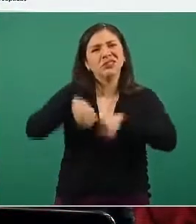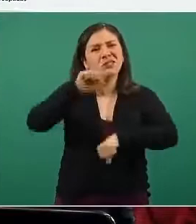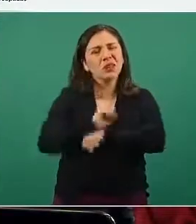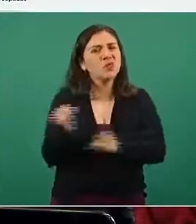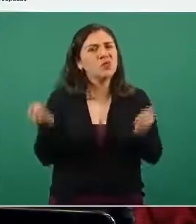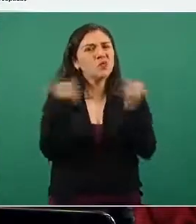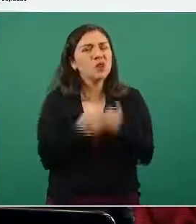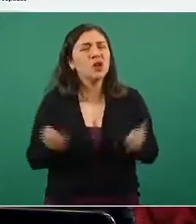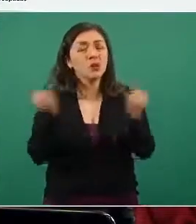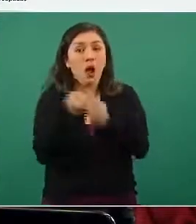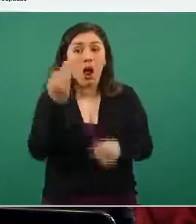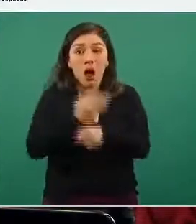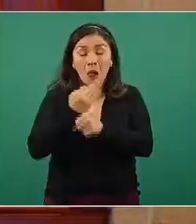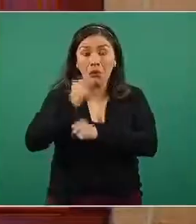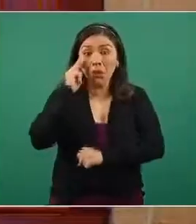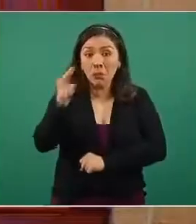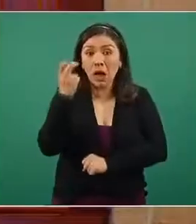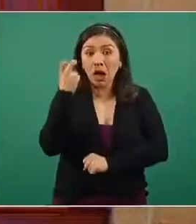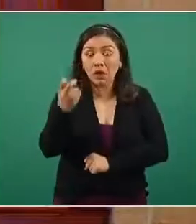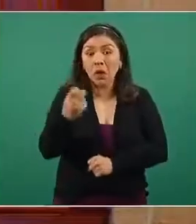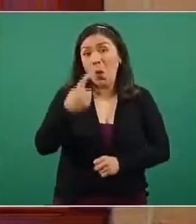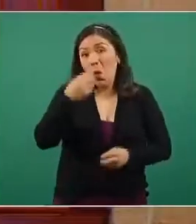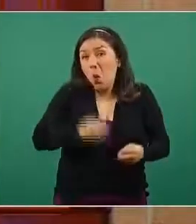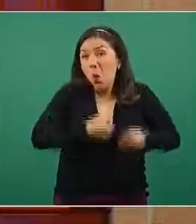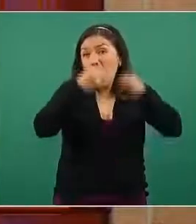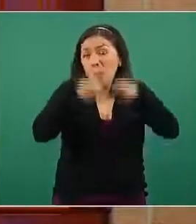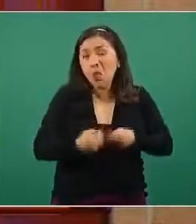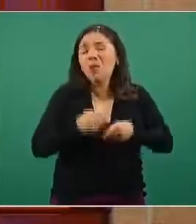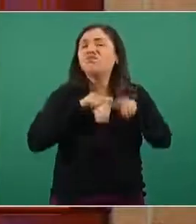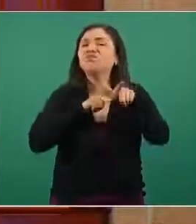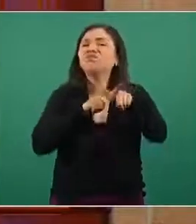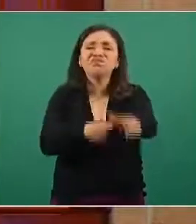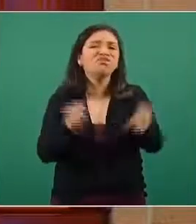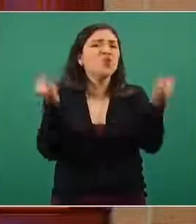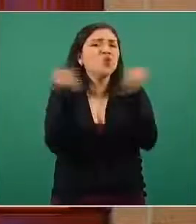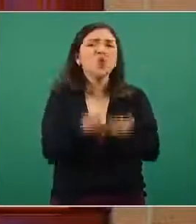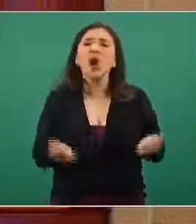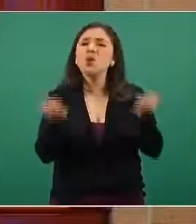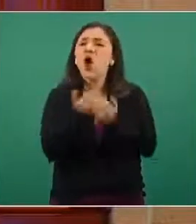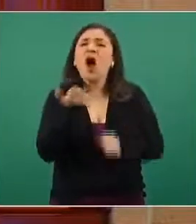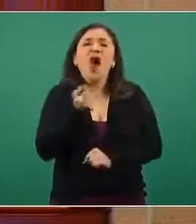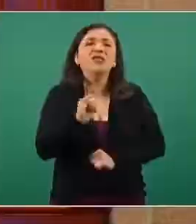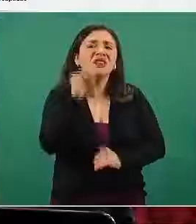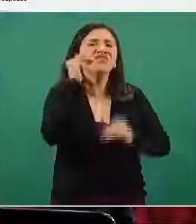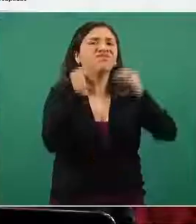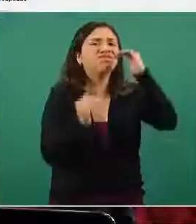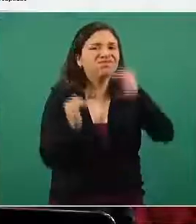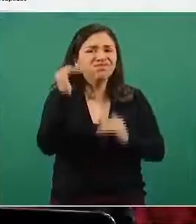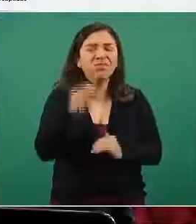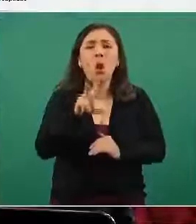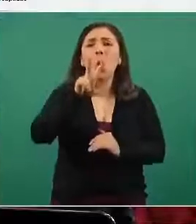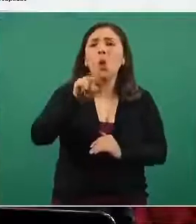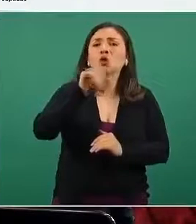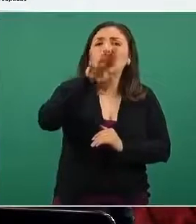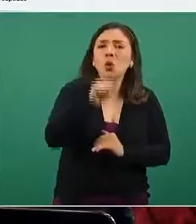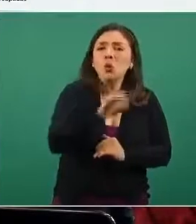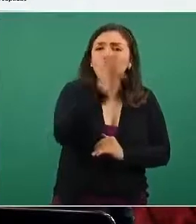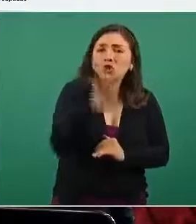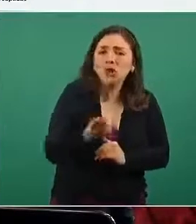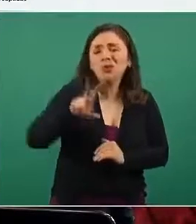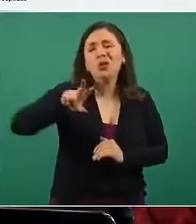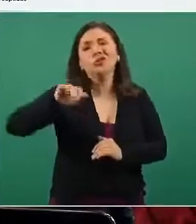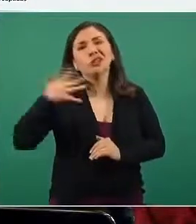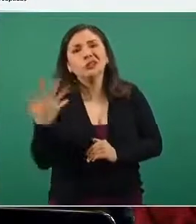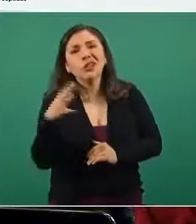semanas, pues bueno, vemos que el porcentaje de ocupación se ha mantenido, al menos en esos niveles que fluctúan entre el 89,